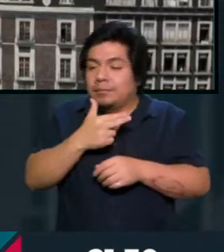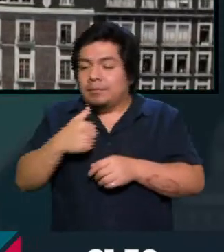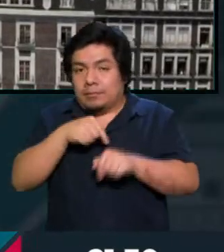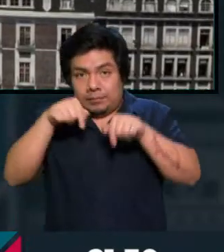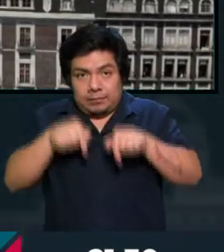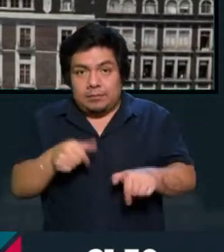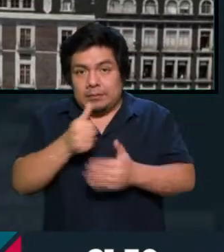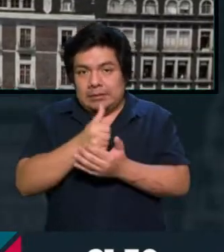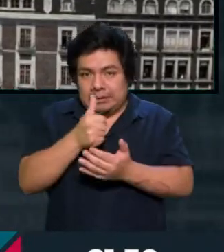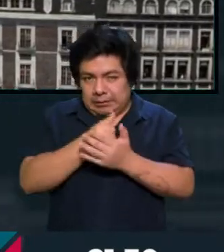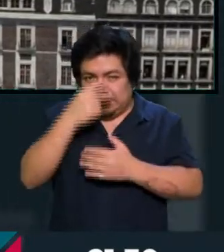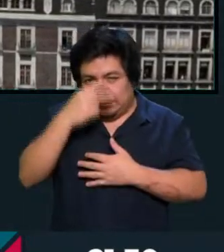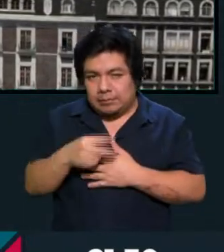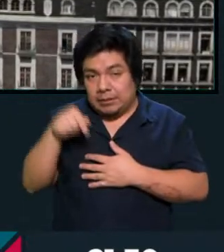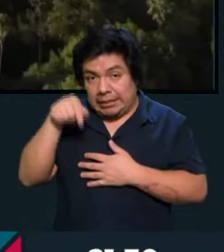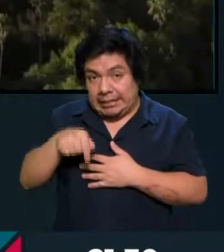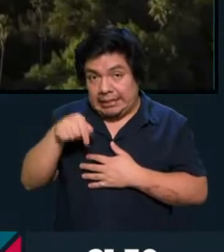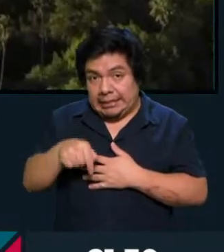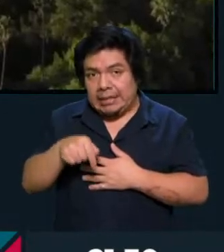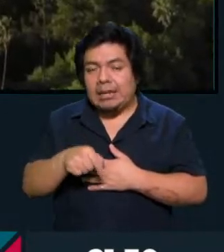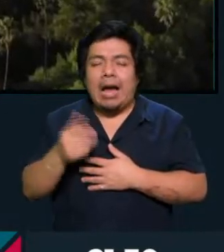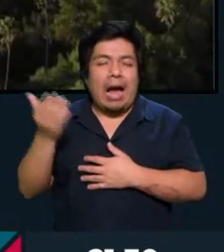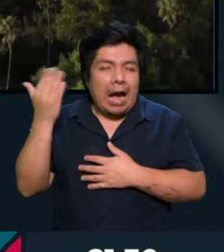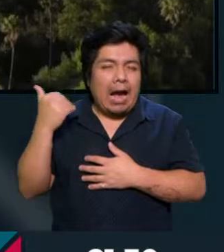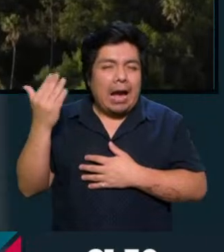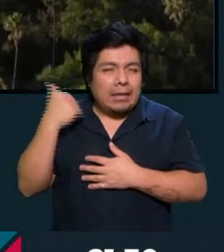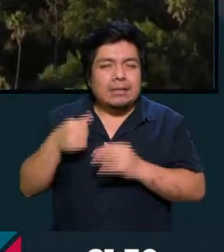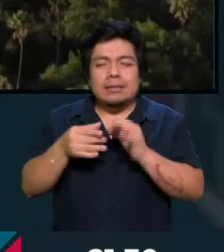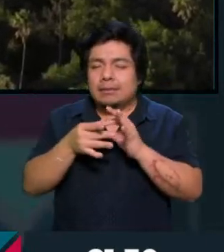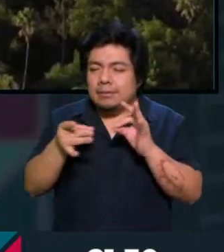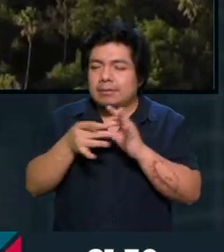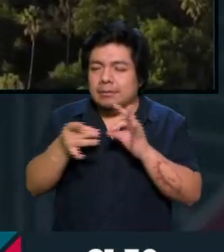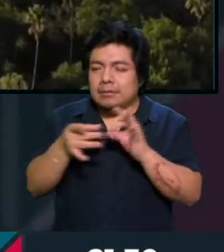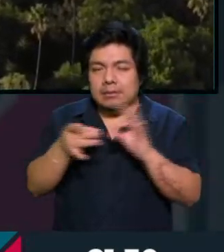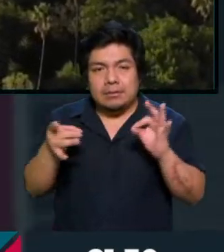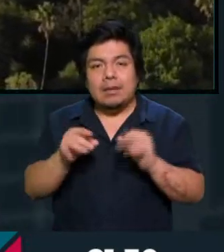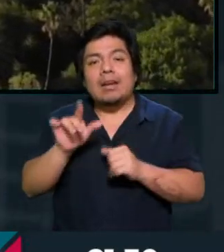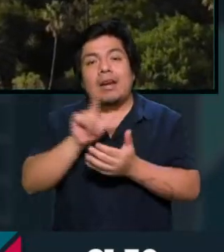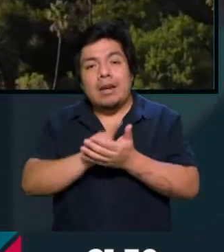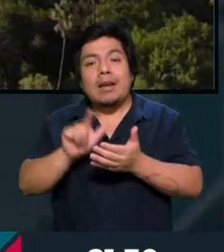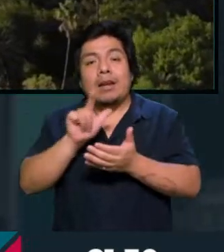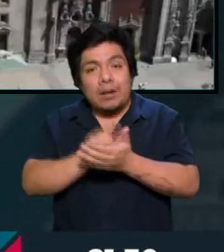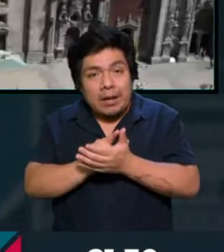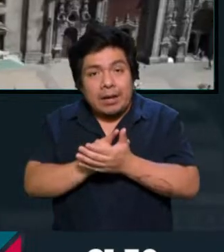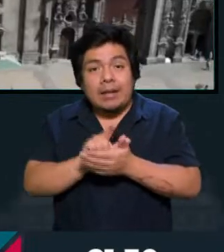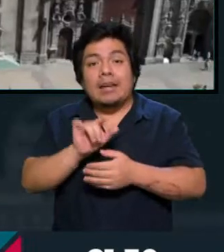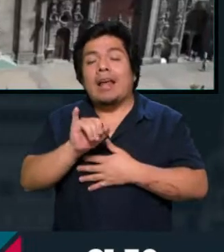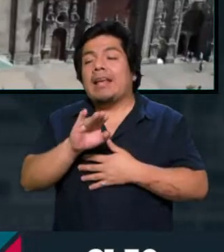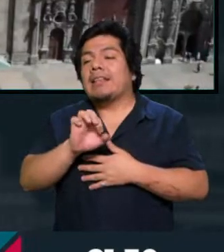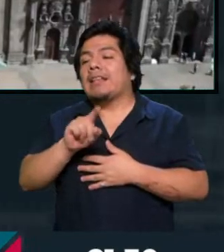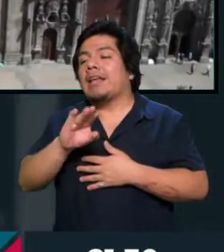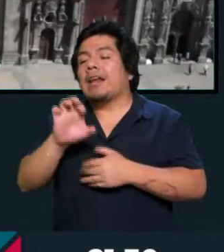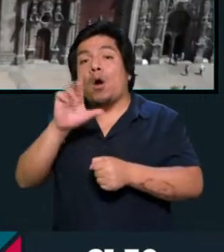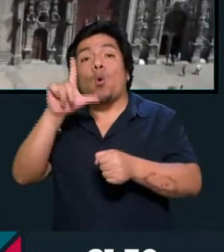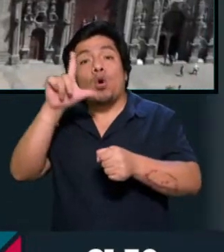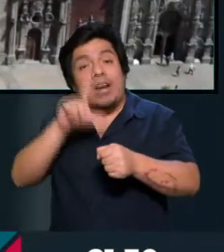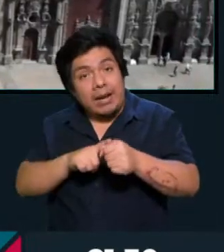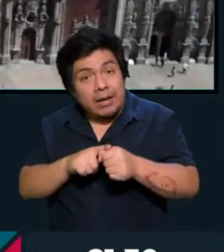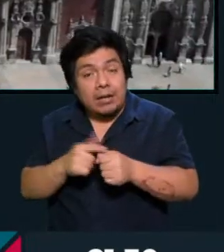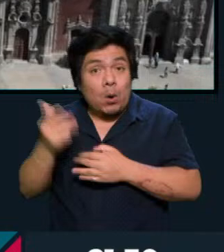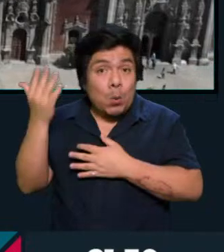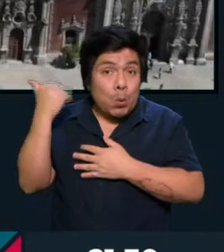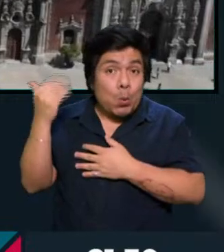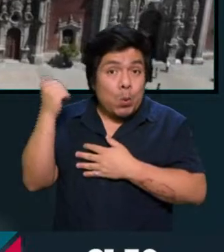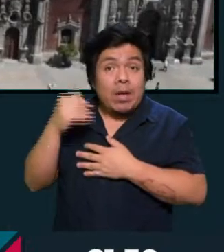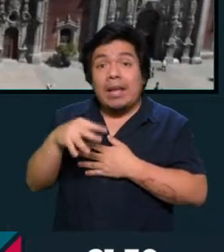chilanga. Fíjate que en la Ciudad de México, yo ya les había comentado que hay una ley que se llama Ley de Interculturalidad, que existe desde hace